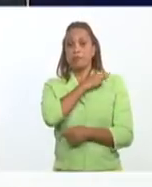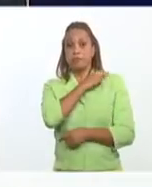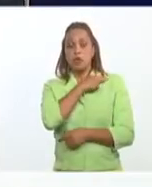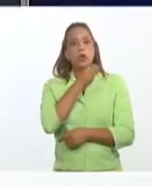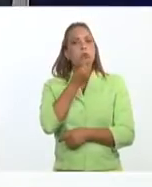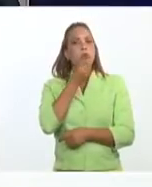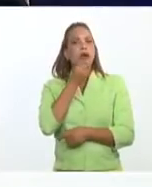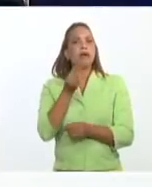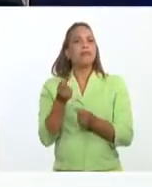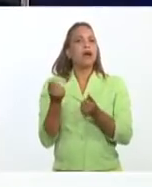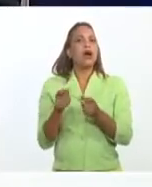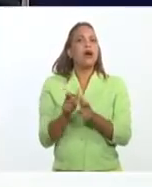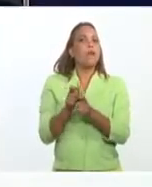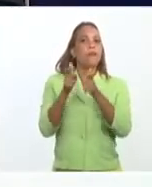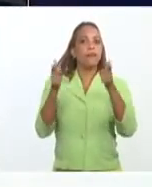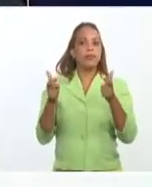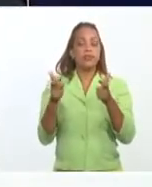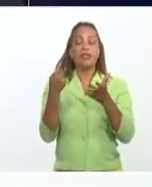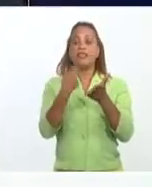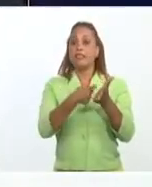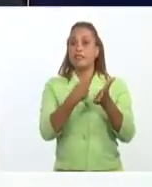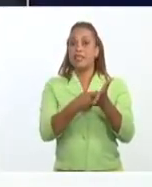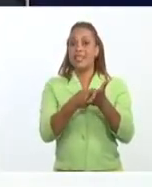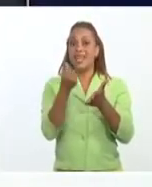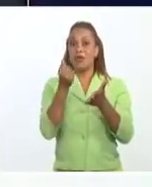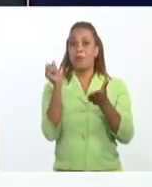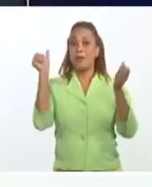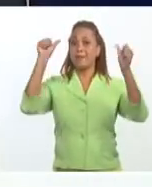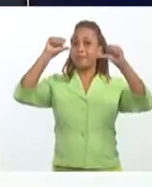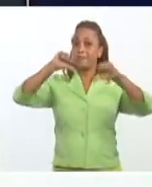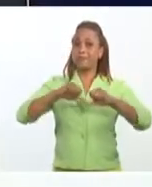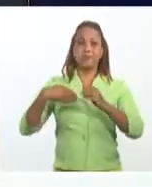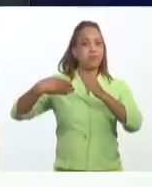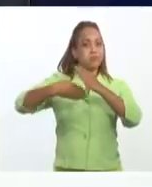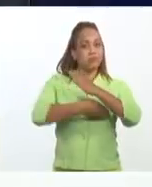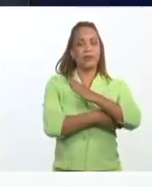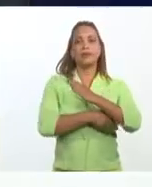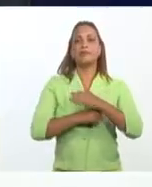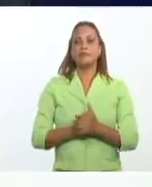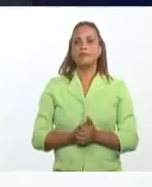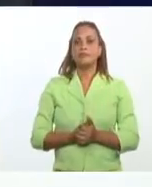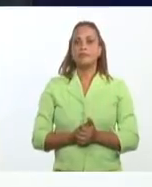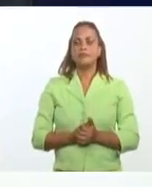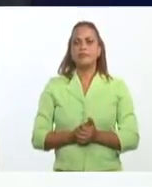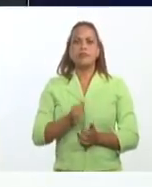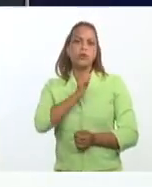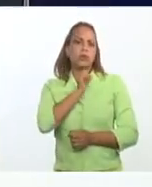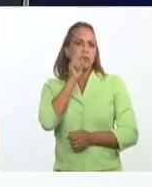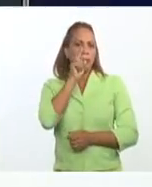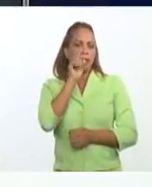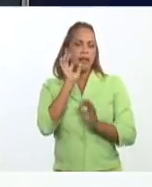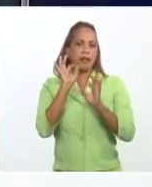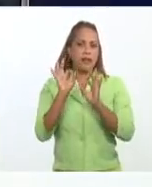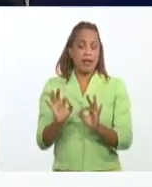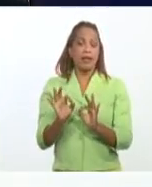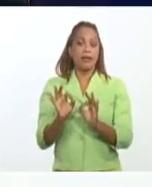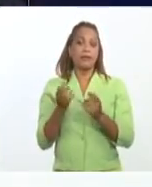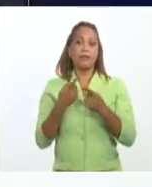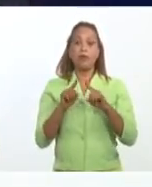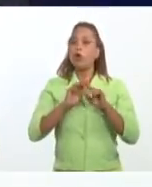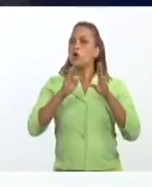los impuestos y entonces la economía caiga una vez más en recesión. Y quiero terminar en este punto porque todo